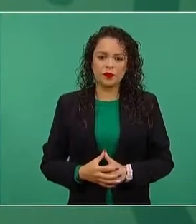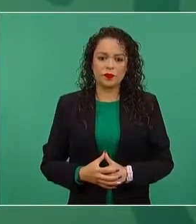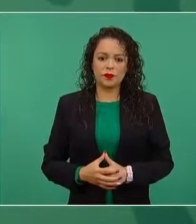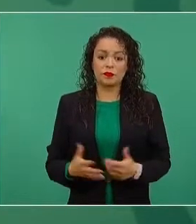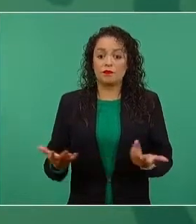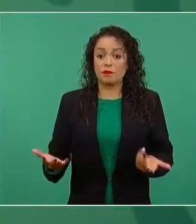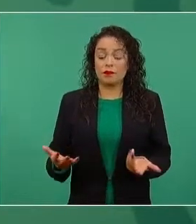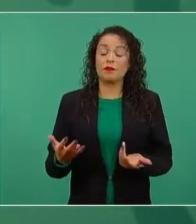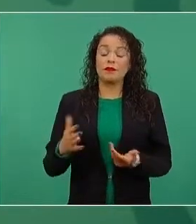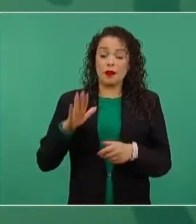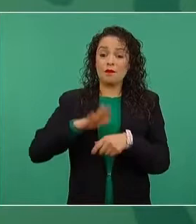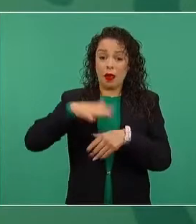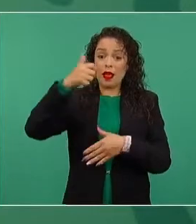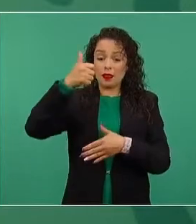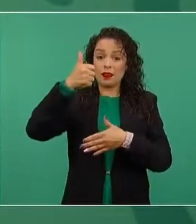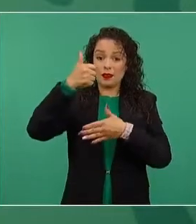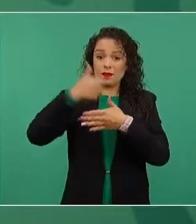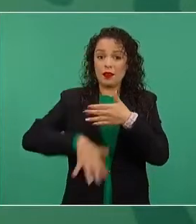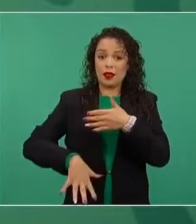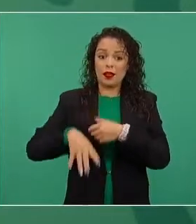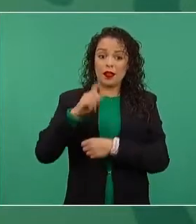iba a bajar el precio